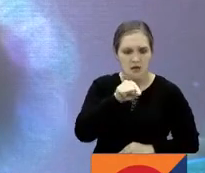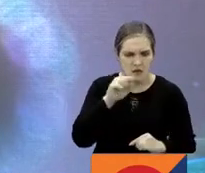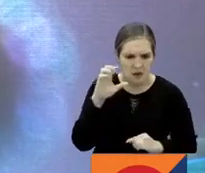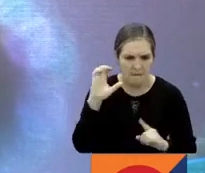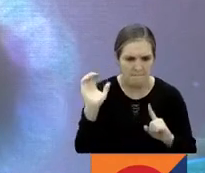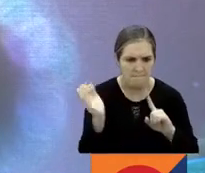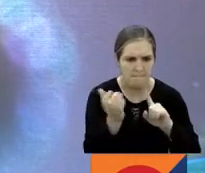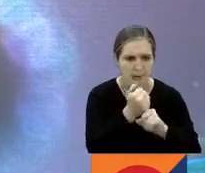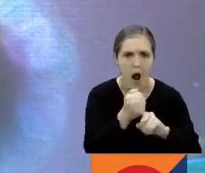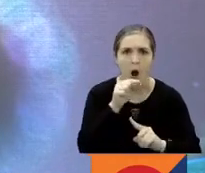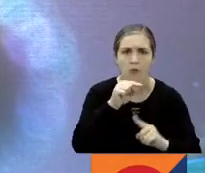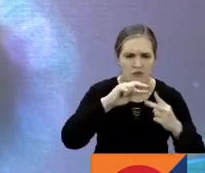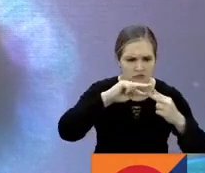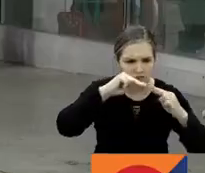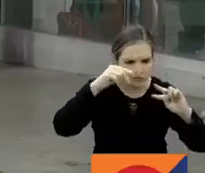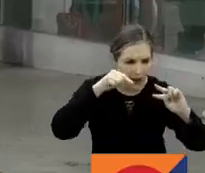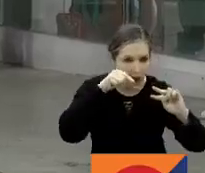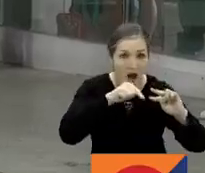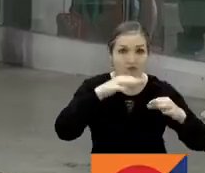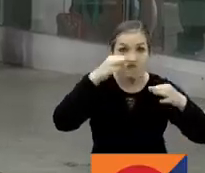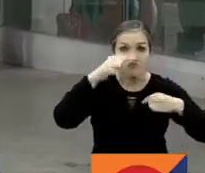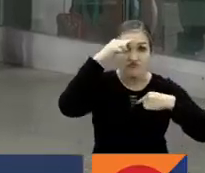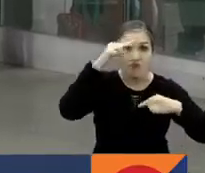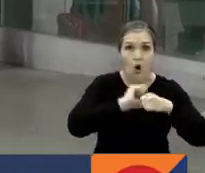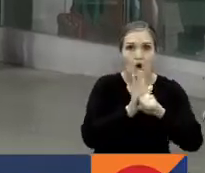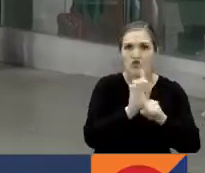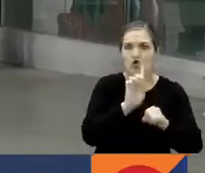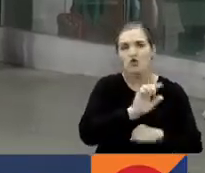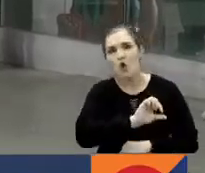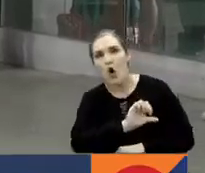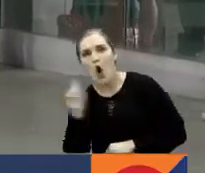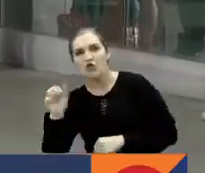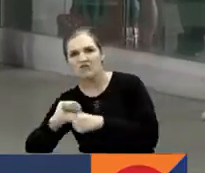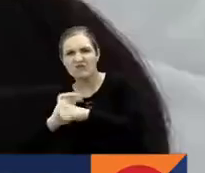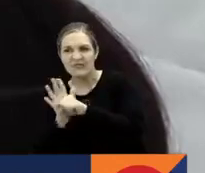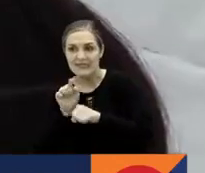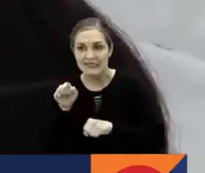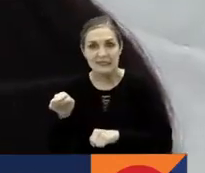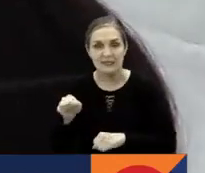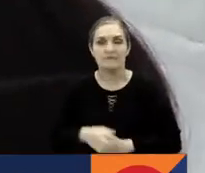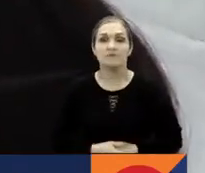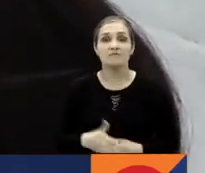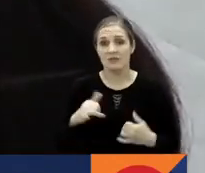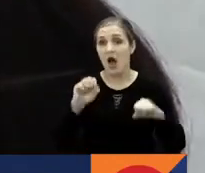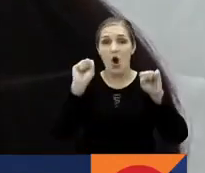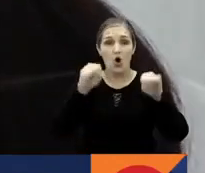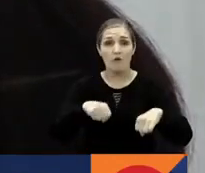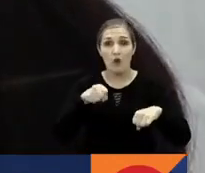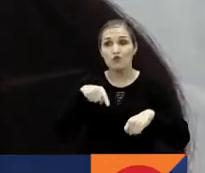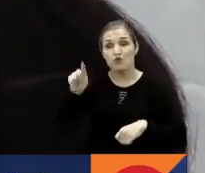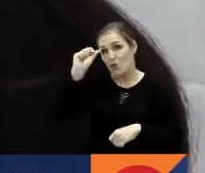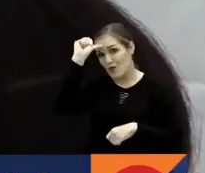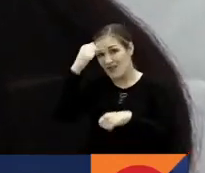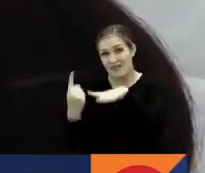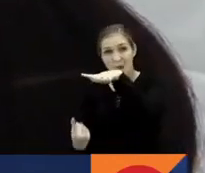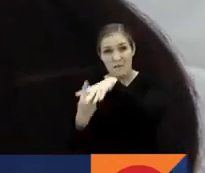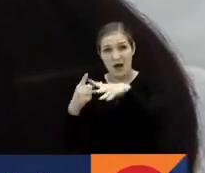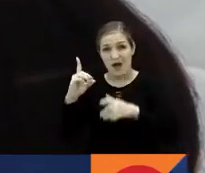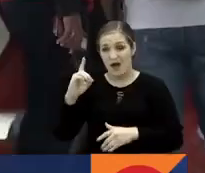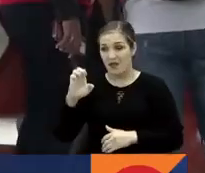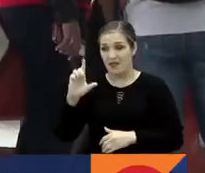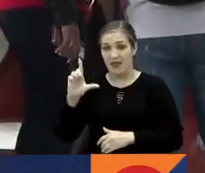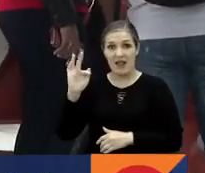vigilancia genómica en Colombia. Se confirma la presencia de la variante Delta en el país. Se trata